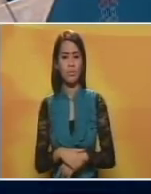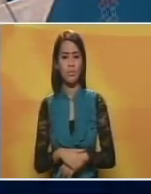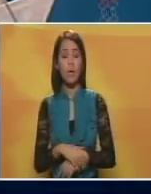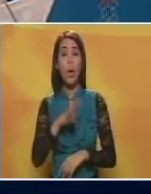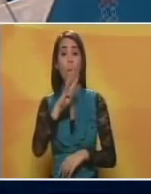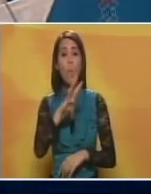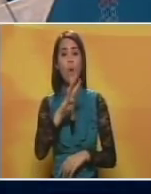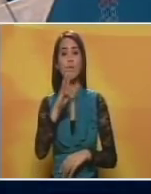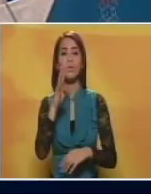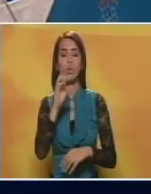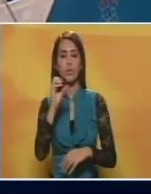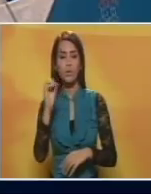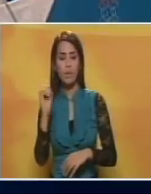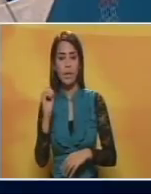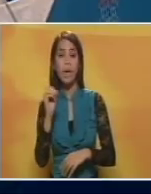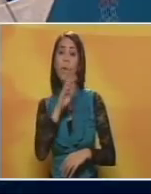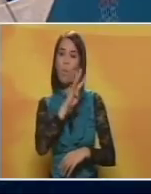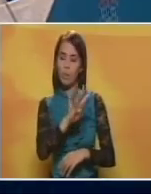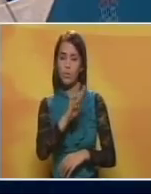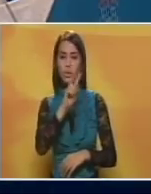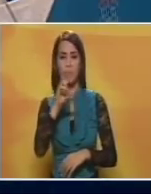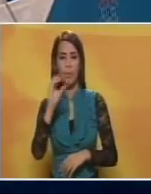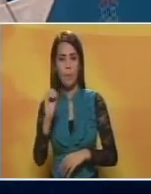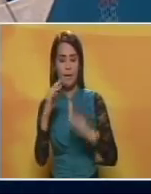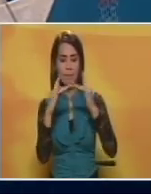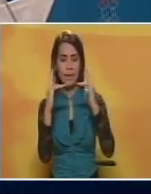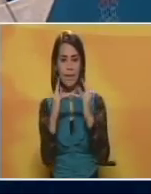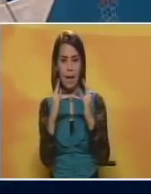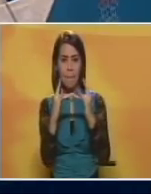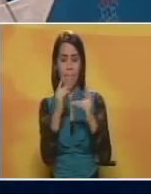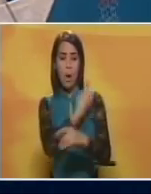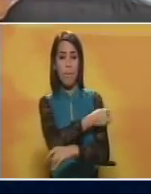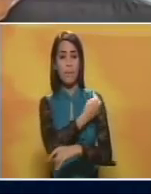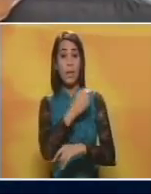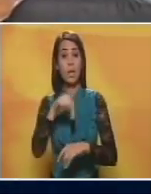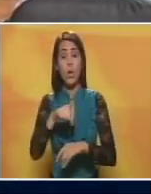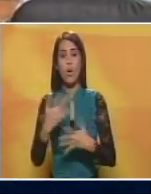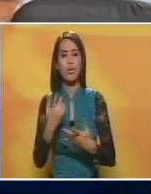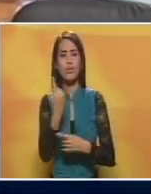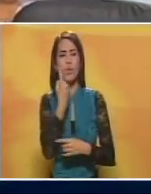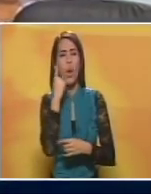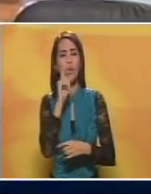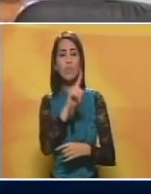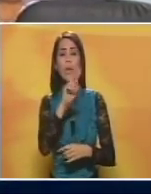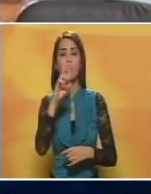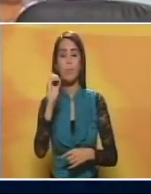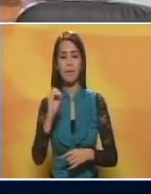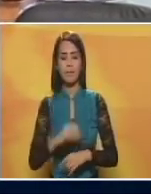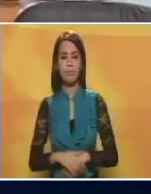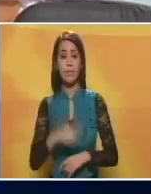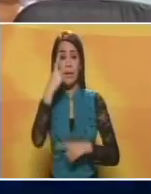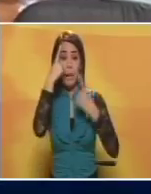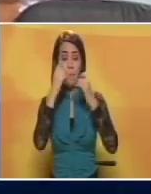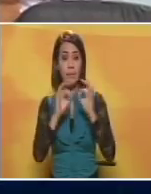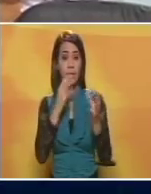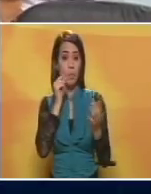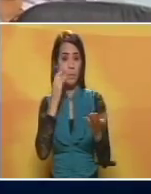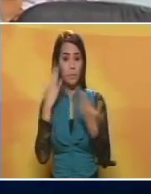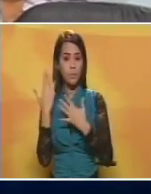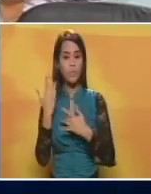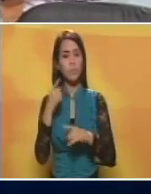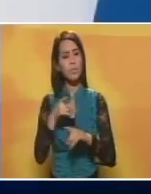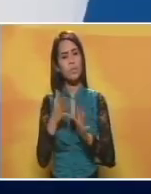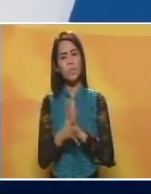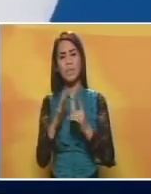para 420 camas hospitalarias. Hoy día solo están trabajando 120. El especialista aseguró que ante esta situación es incierto